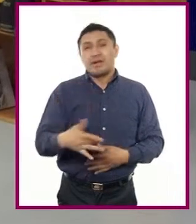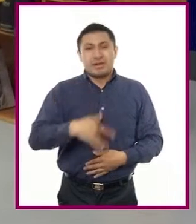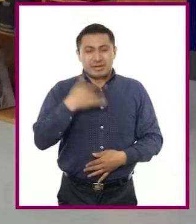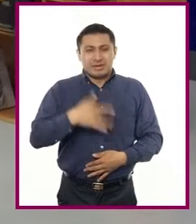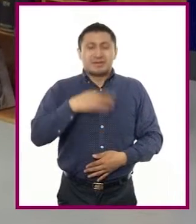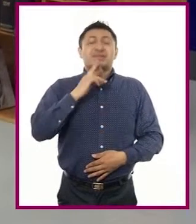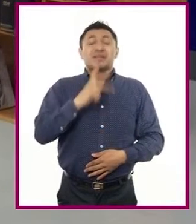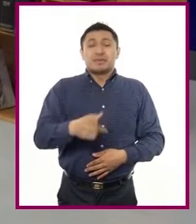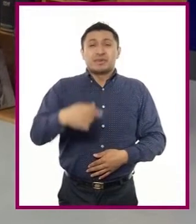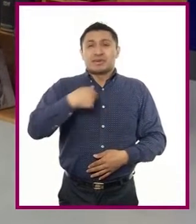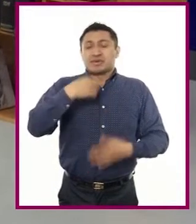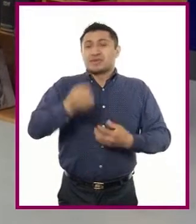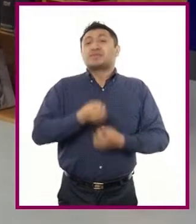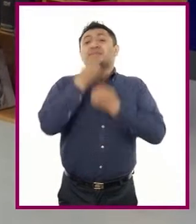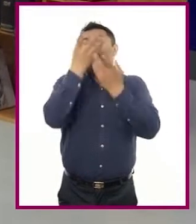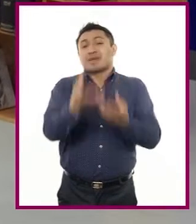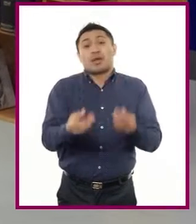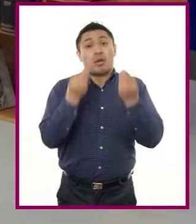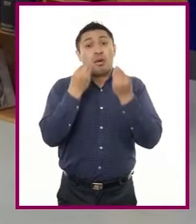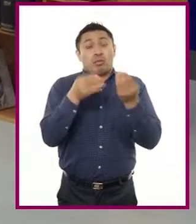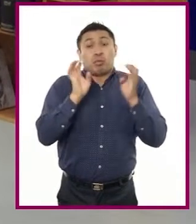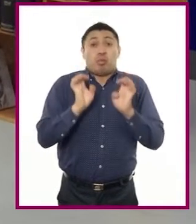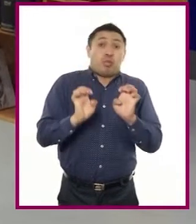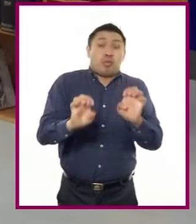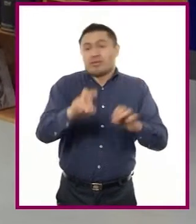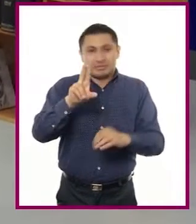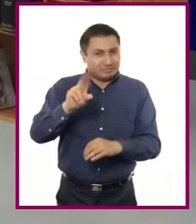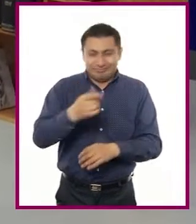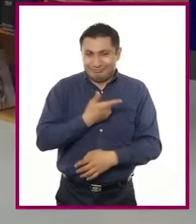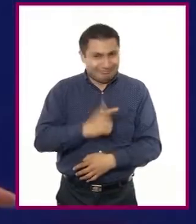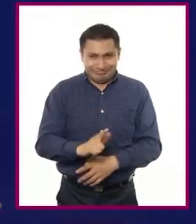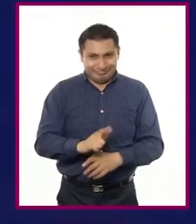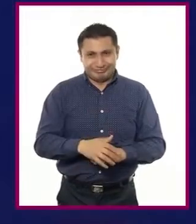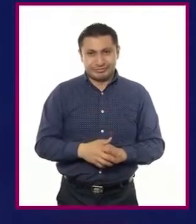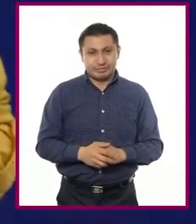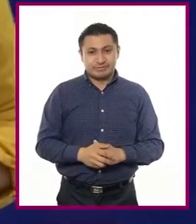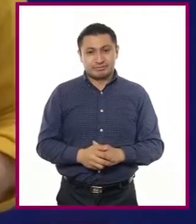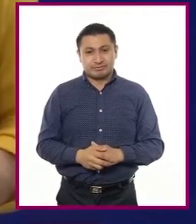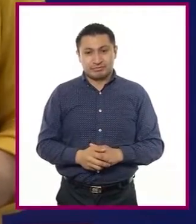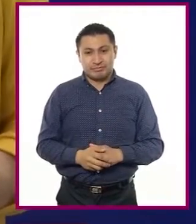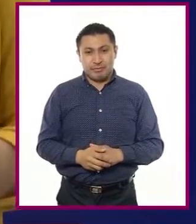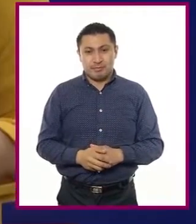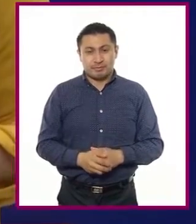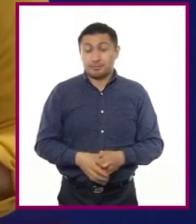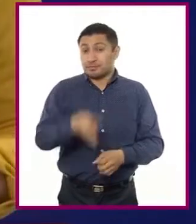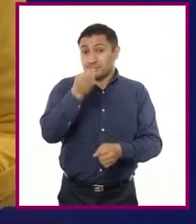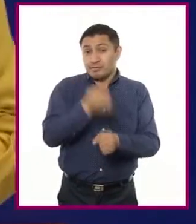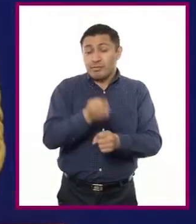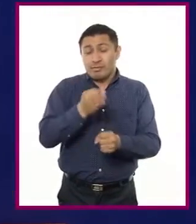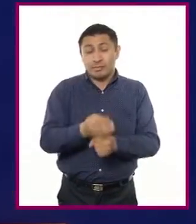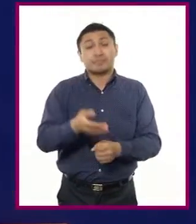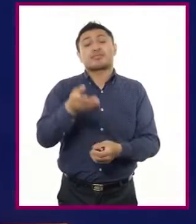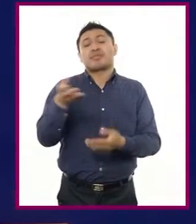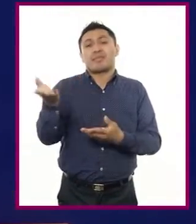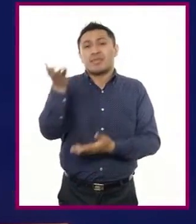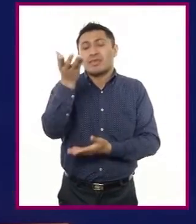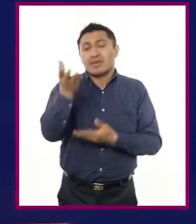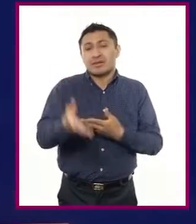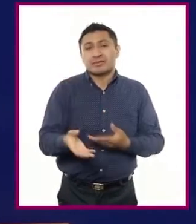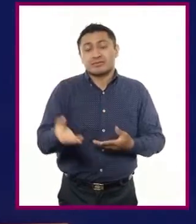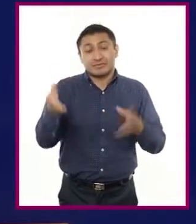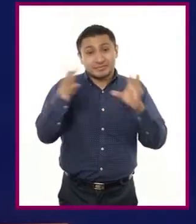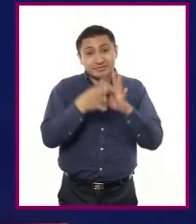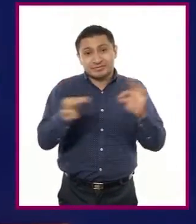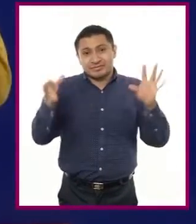cómodo expresándome sin tantas solemnidades. En esta ocasión comentaremos acerca